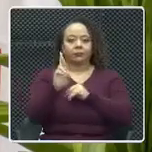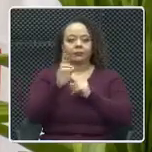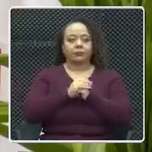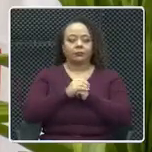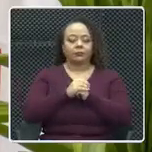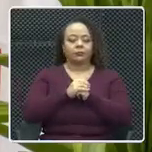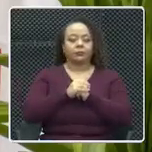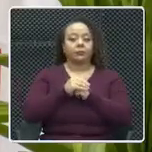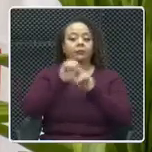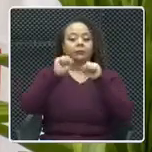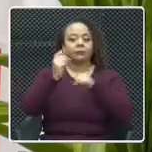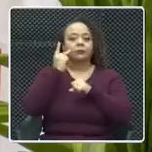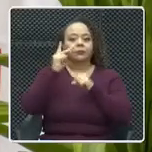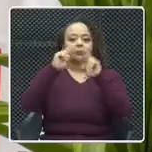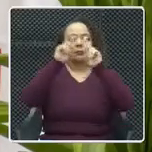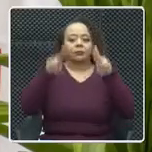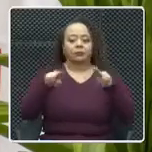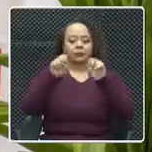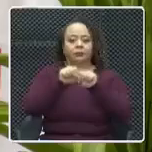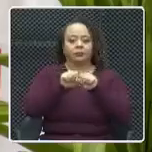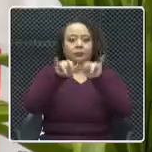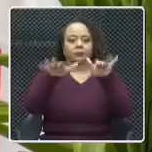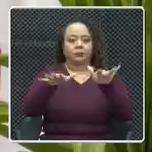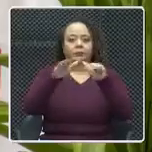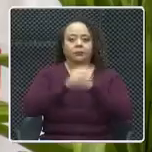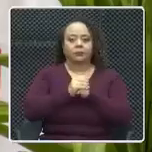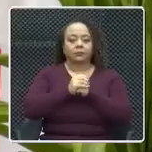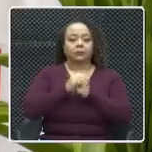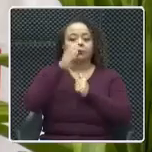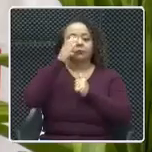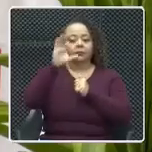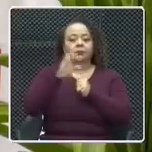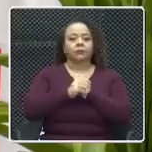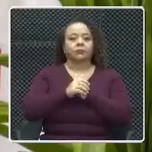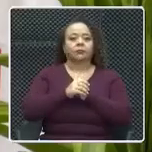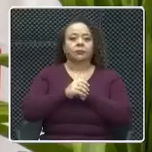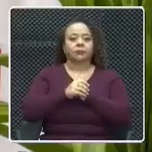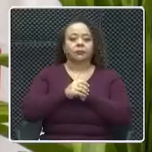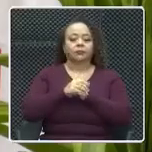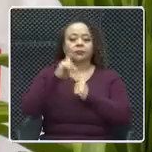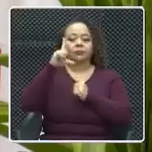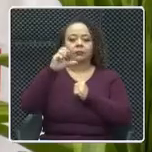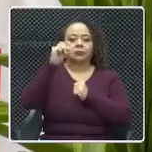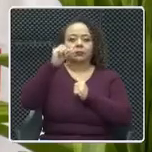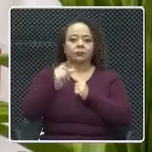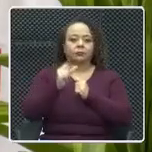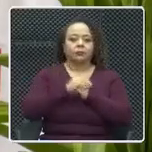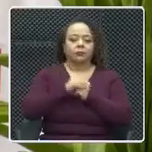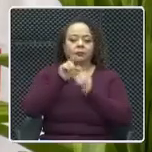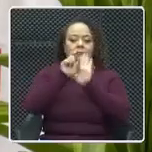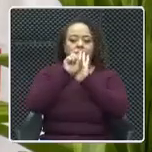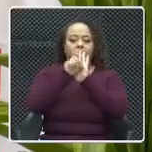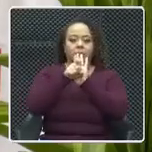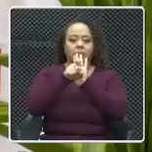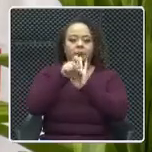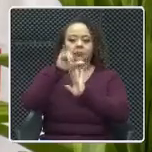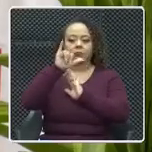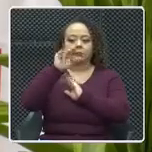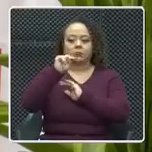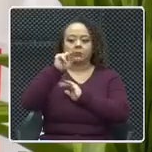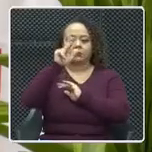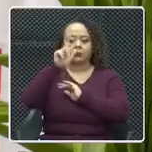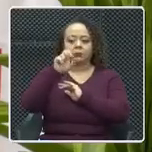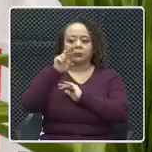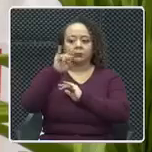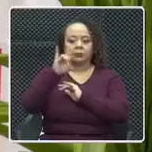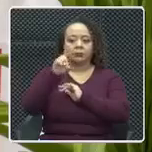estará disponible en nuestras redes sociales. Aparecemos en Facebook, en Instagram, en TikTok, en LinkedIn, donde